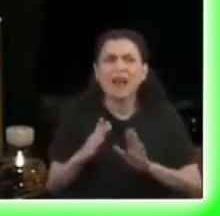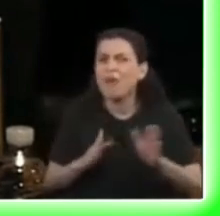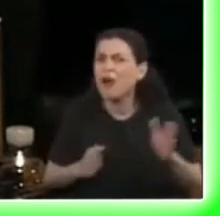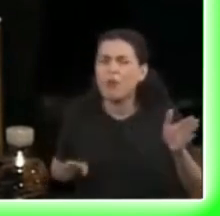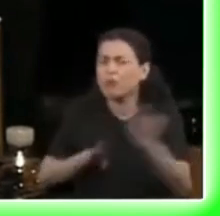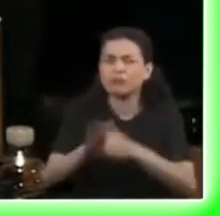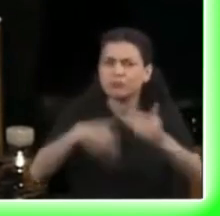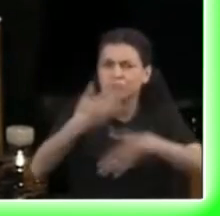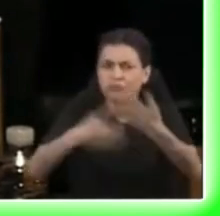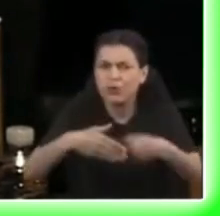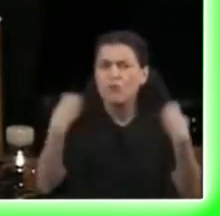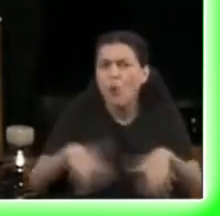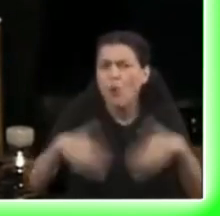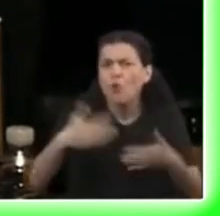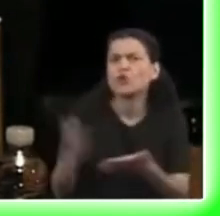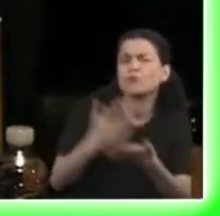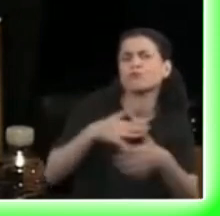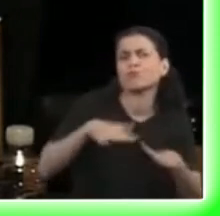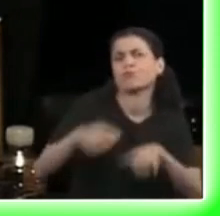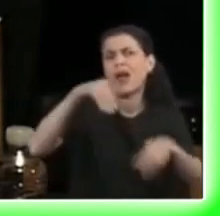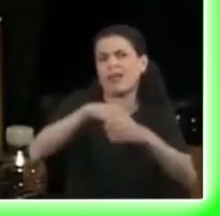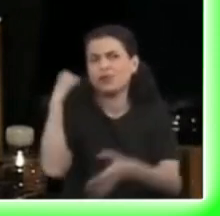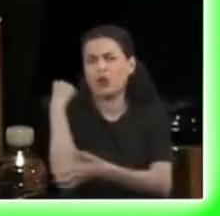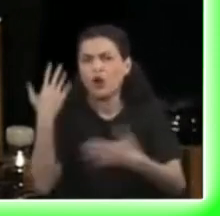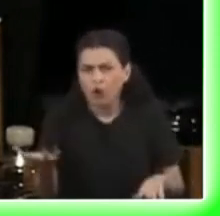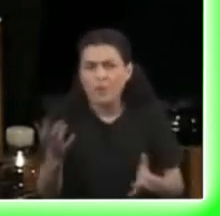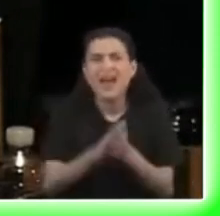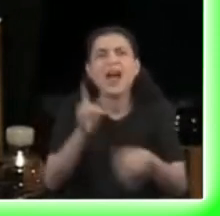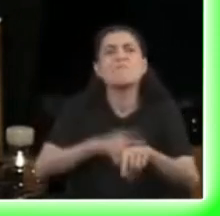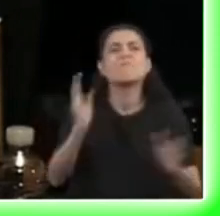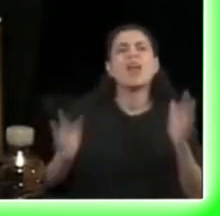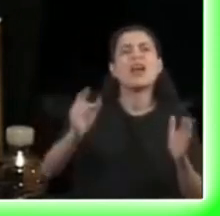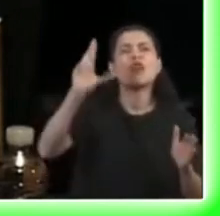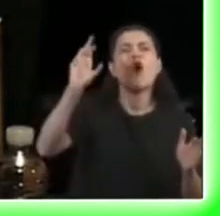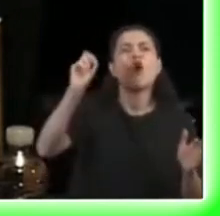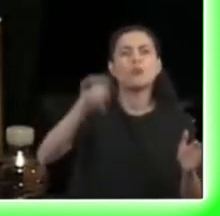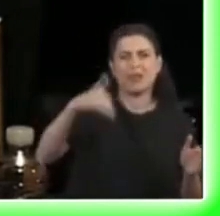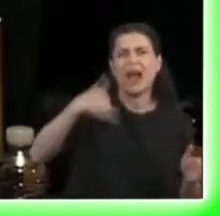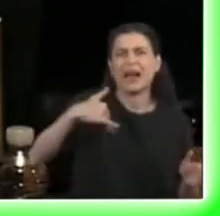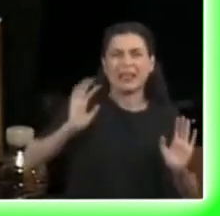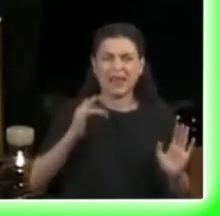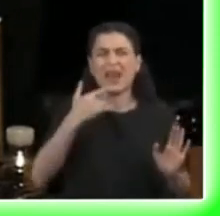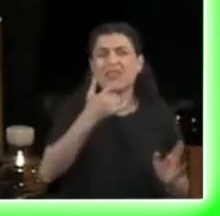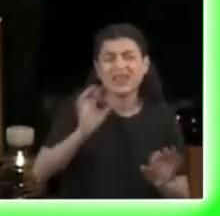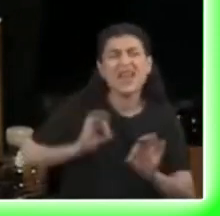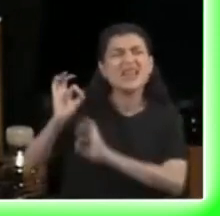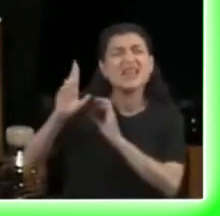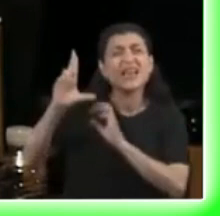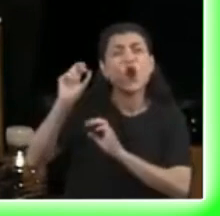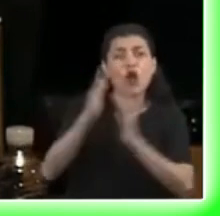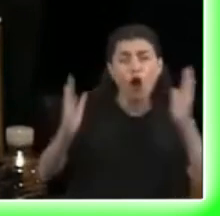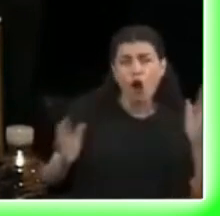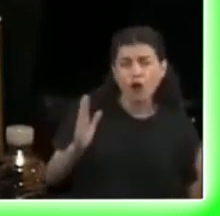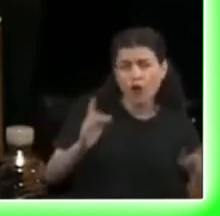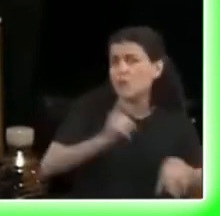fue lo que nosotros llamamos la era de oro de Argentina. Pero ese siglo de oro concluyó cuando la